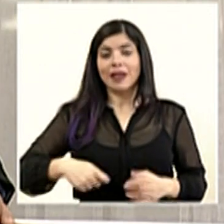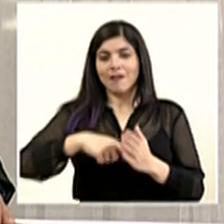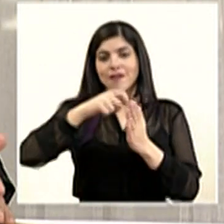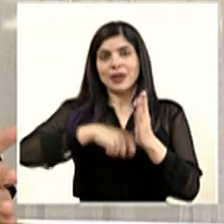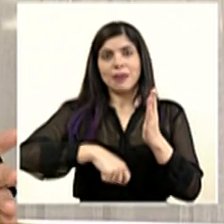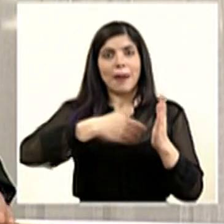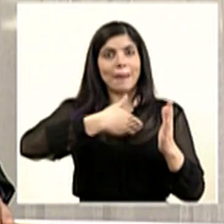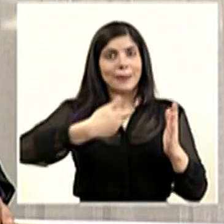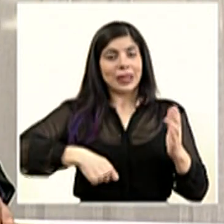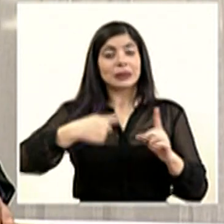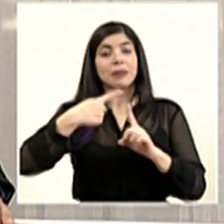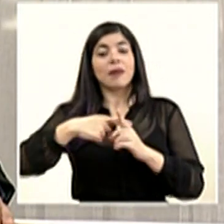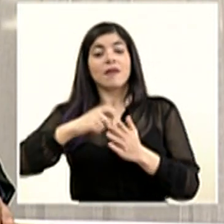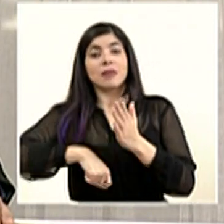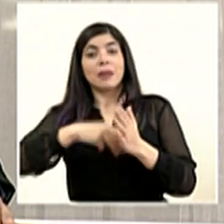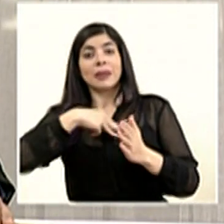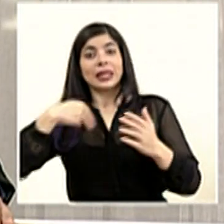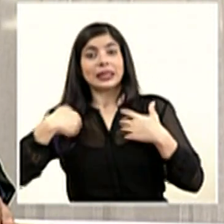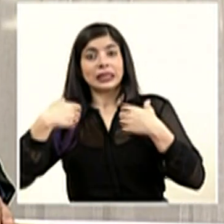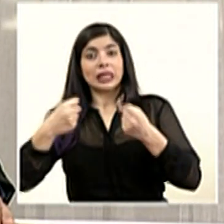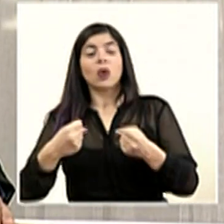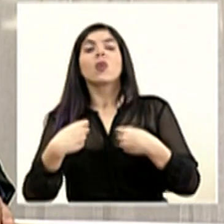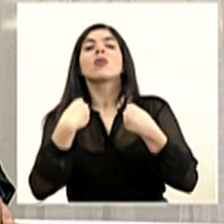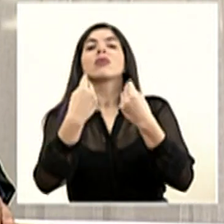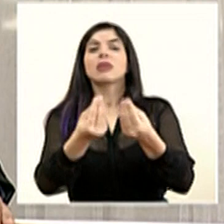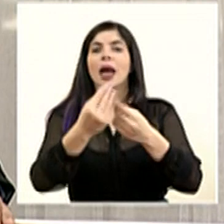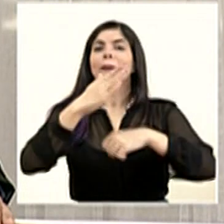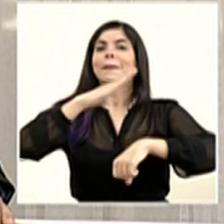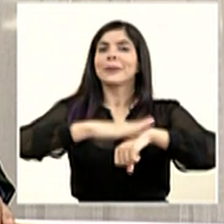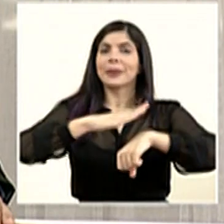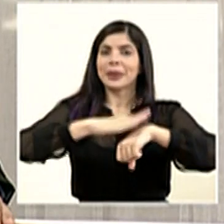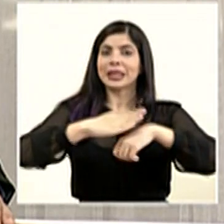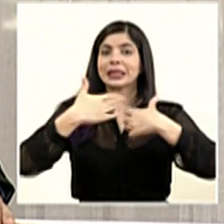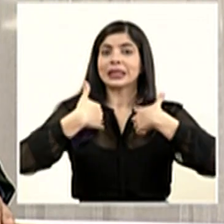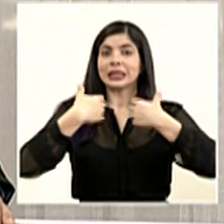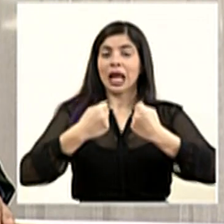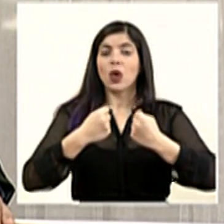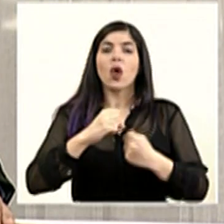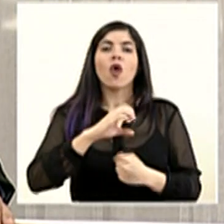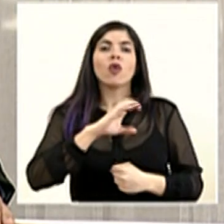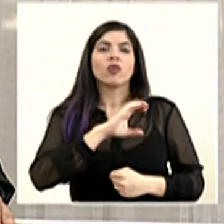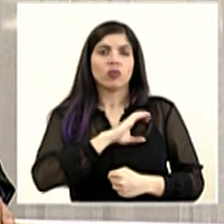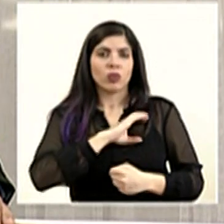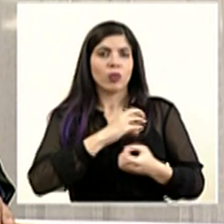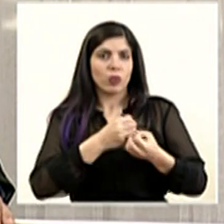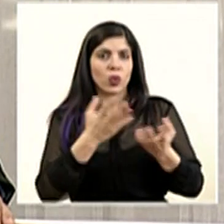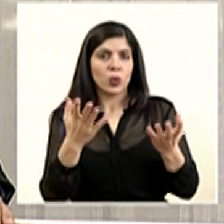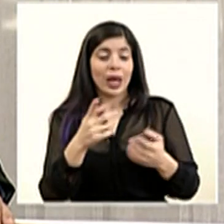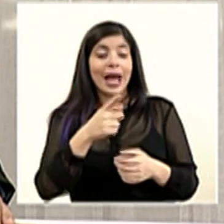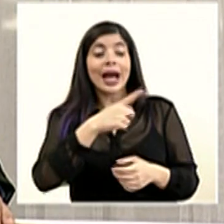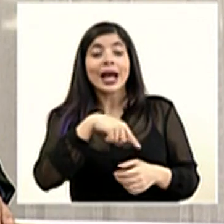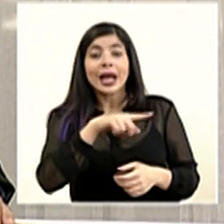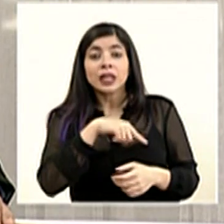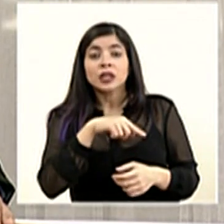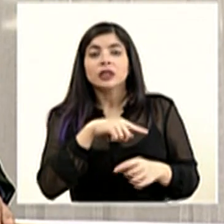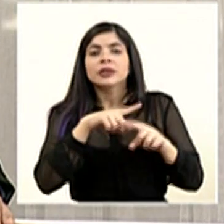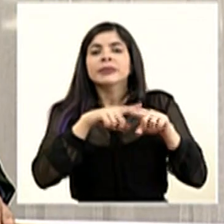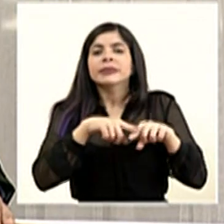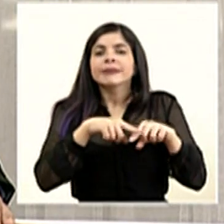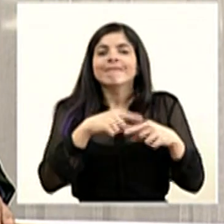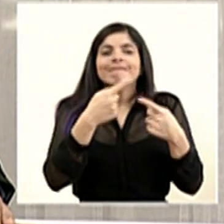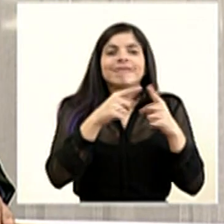señor presidente y el señor ministro de Salud, le da la potestad sanitaria a la fuerza pública. Ellos, de acuerdo a las